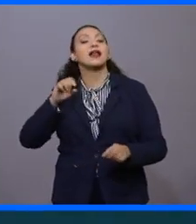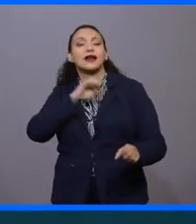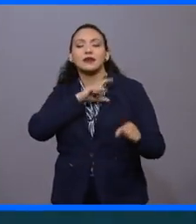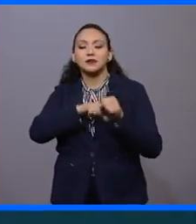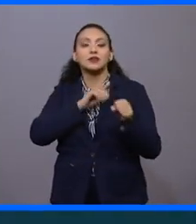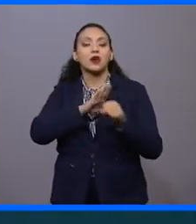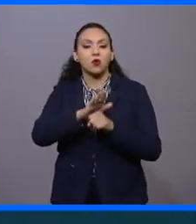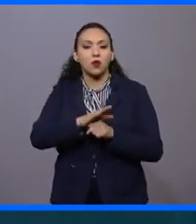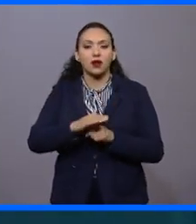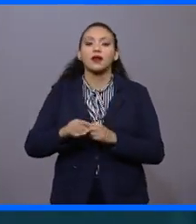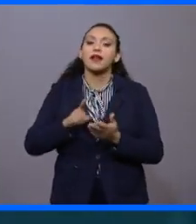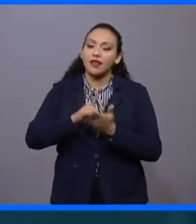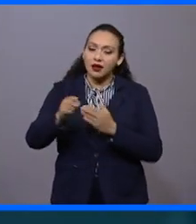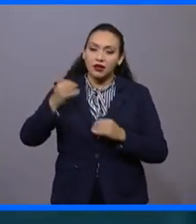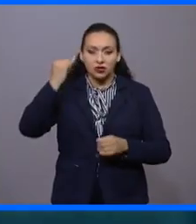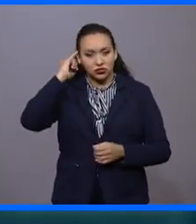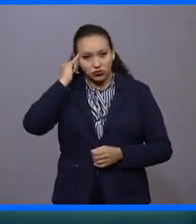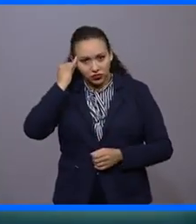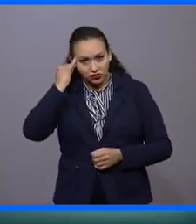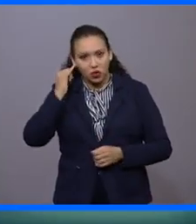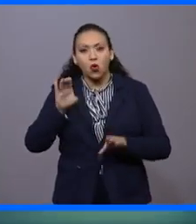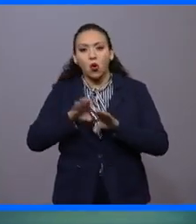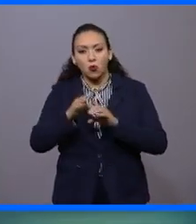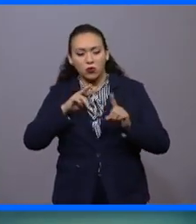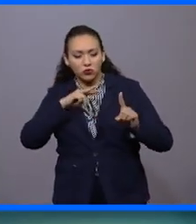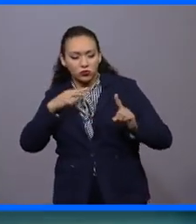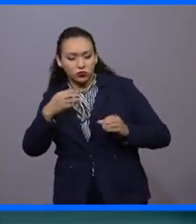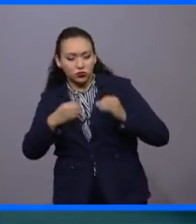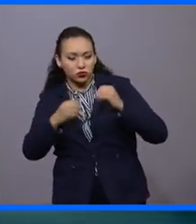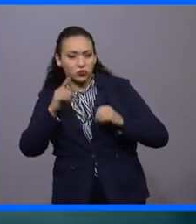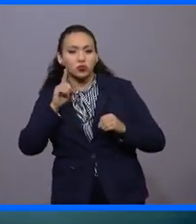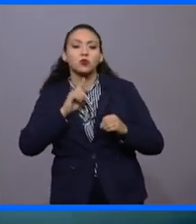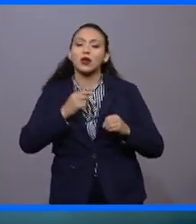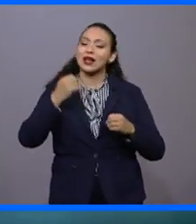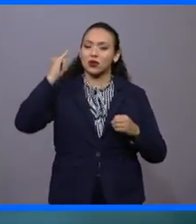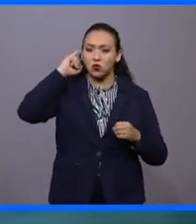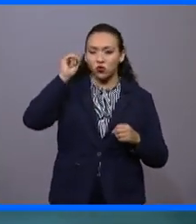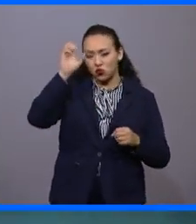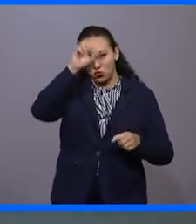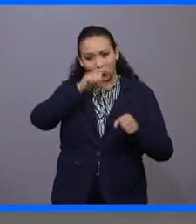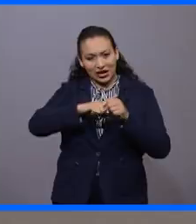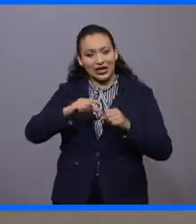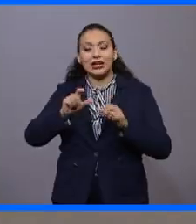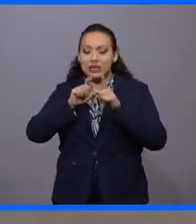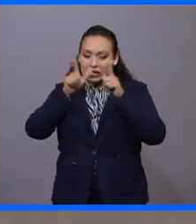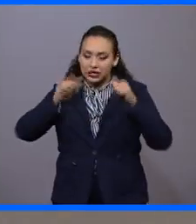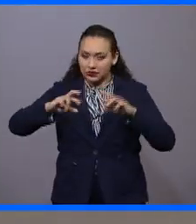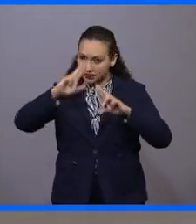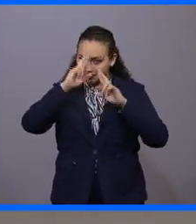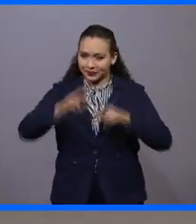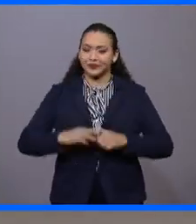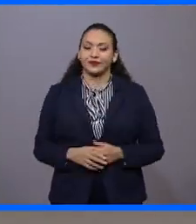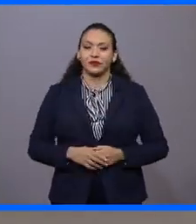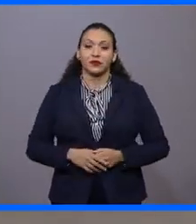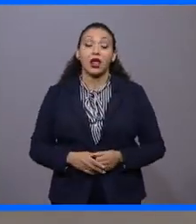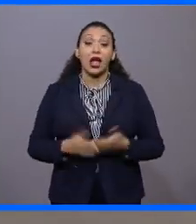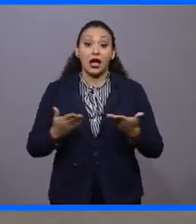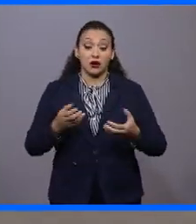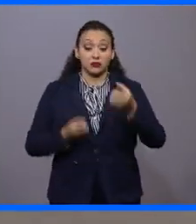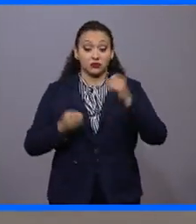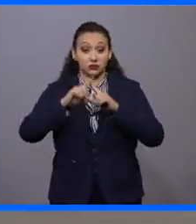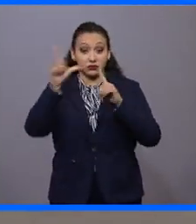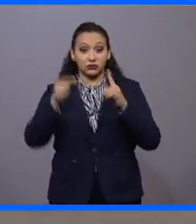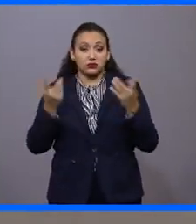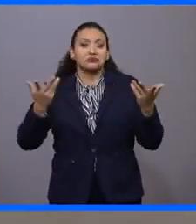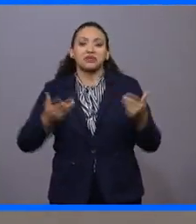con pluralismo jurídico, perspectiva de género y diversidad cultural y lingüística. Al respecto, la Suprema Corte